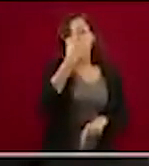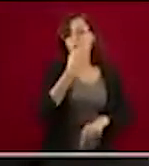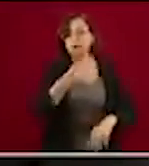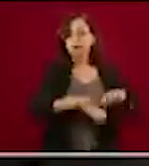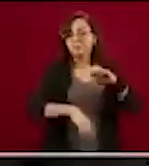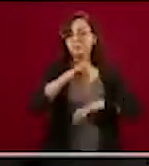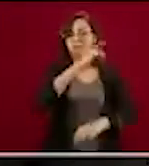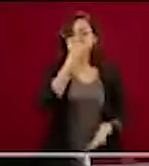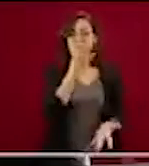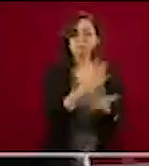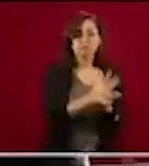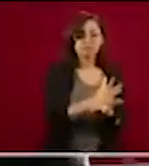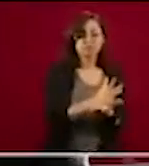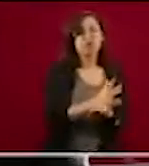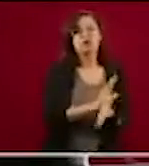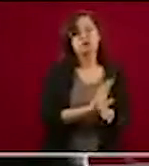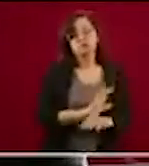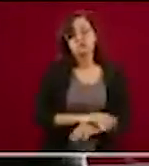y el país